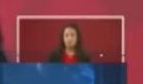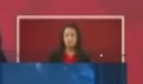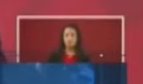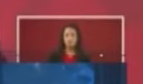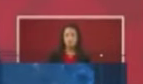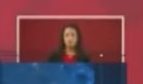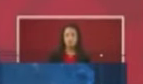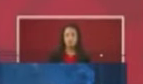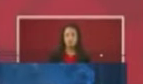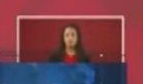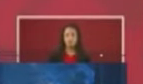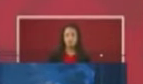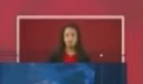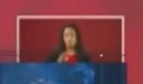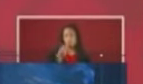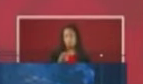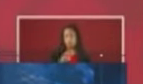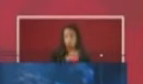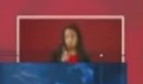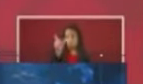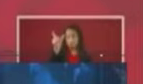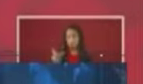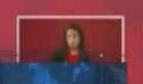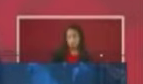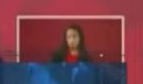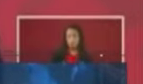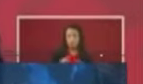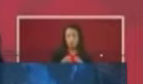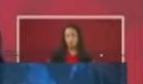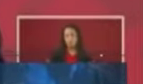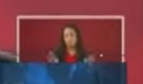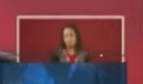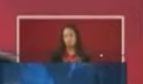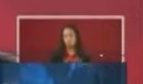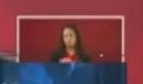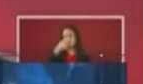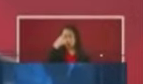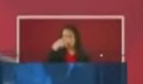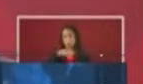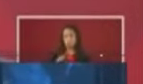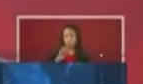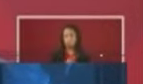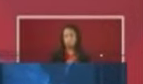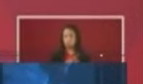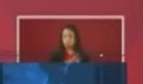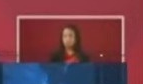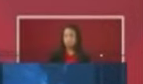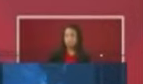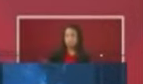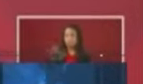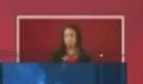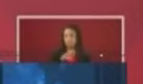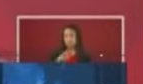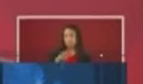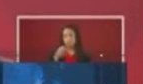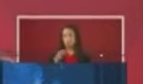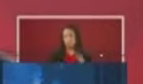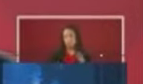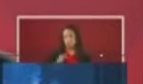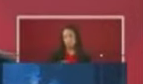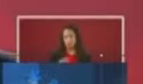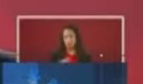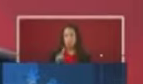estos aspectos e ir mejorando y renovando el Poder Judicial, y ahora de manera principal se busca que esas